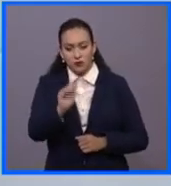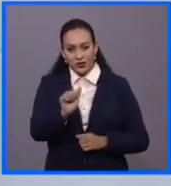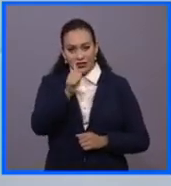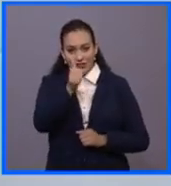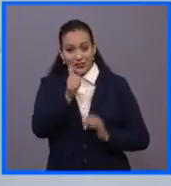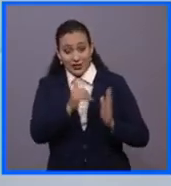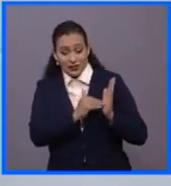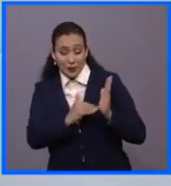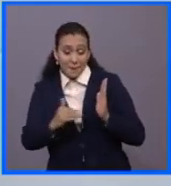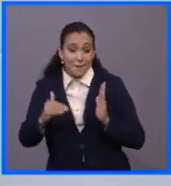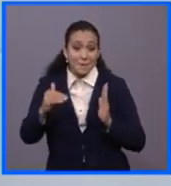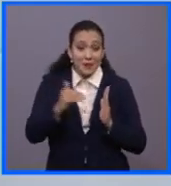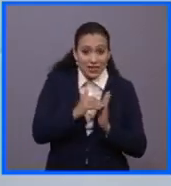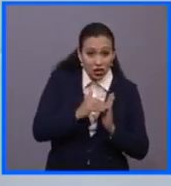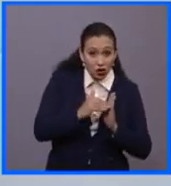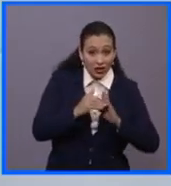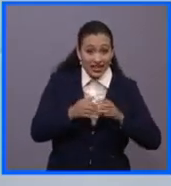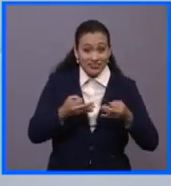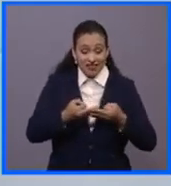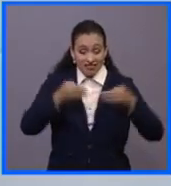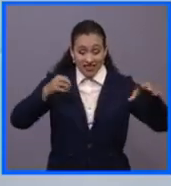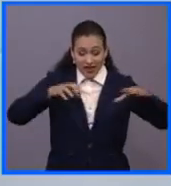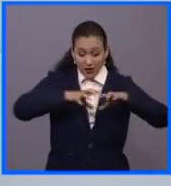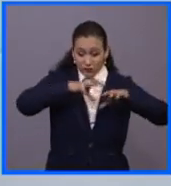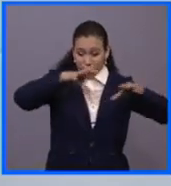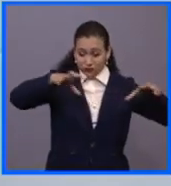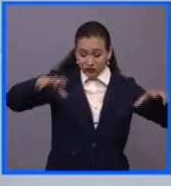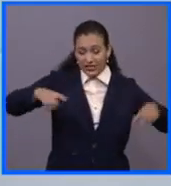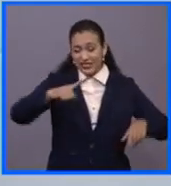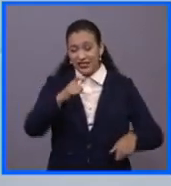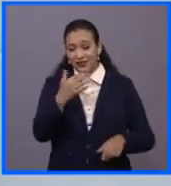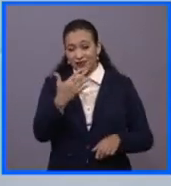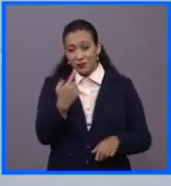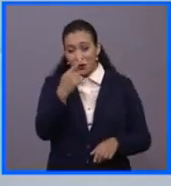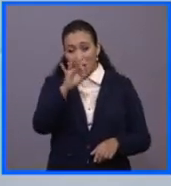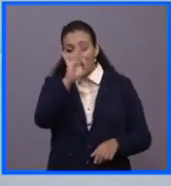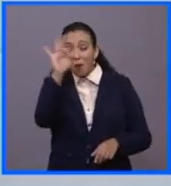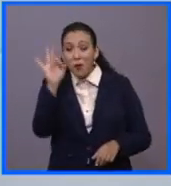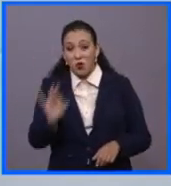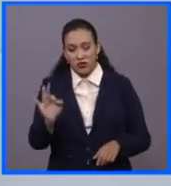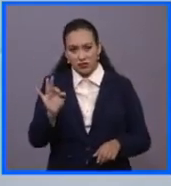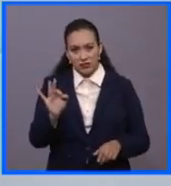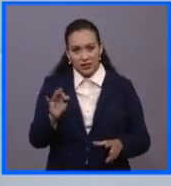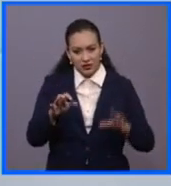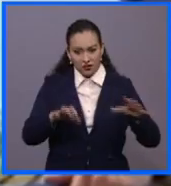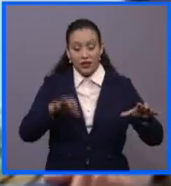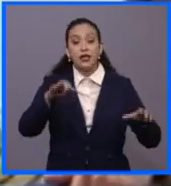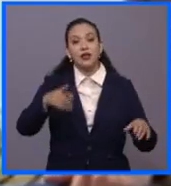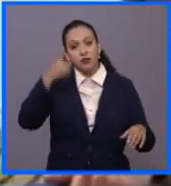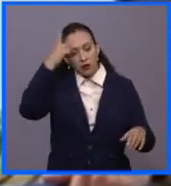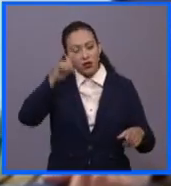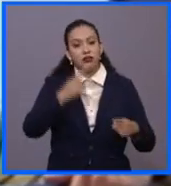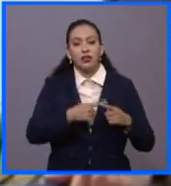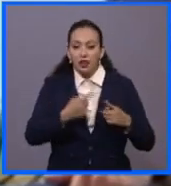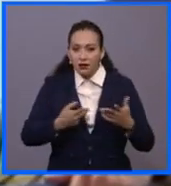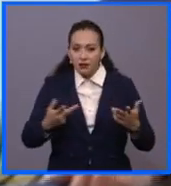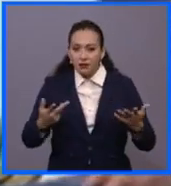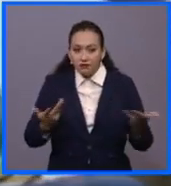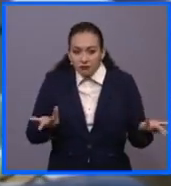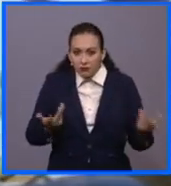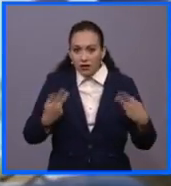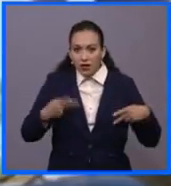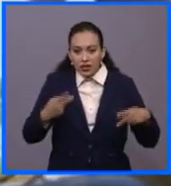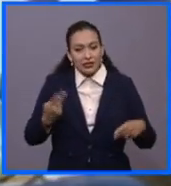196 millones de hectáreas. Cerca del 51% sigue siendo propiedad social. Uno de los desafíos de